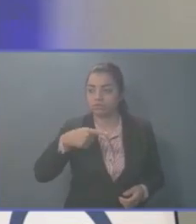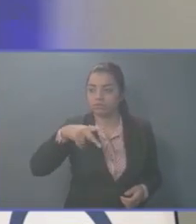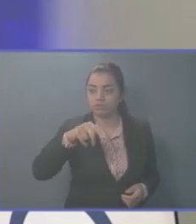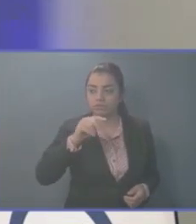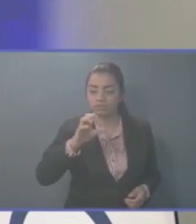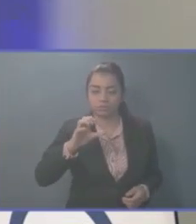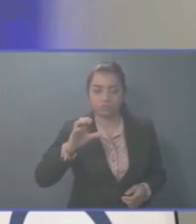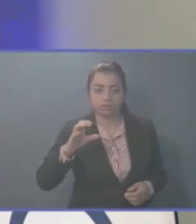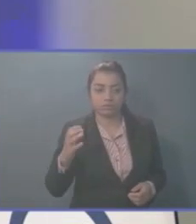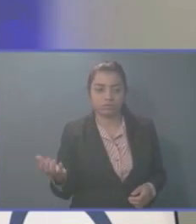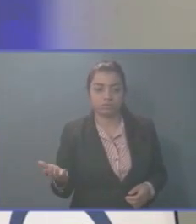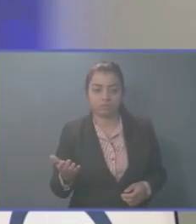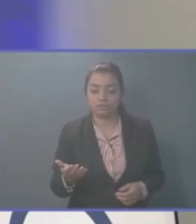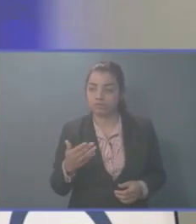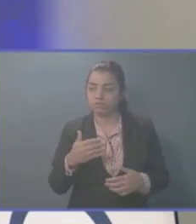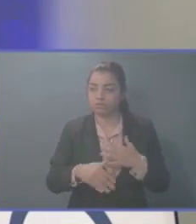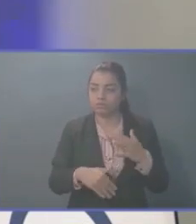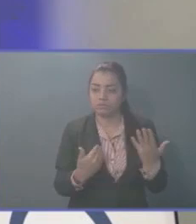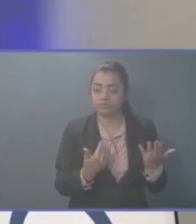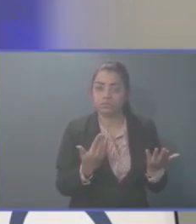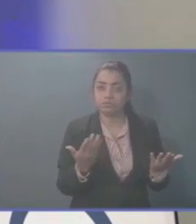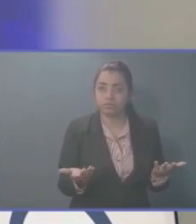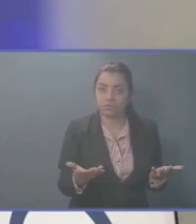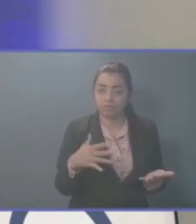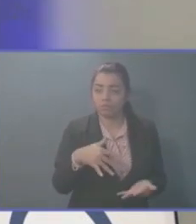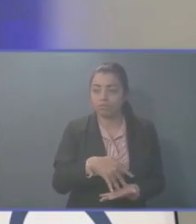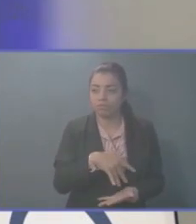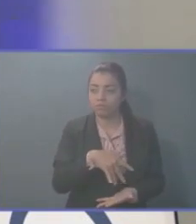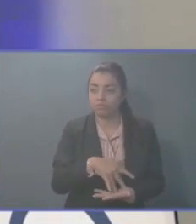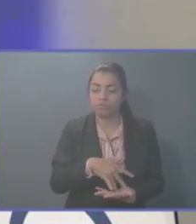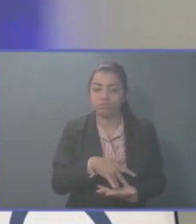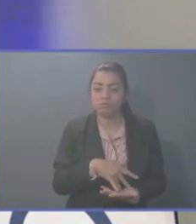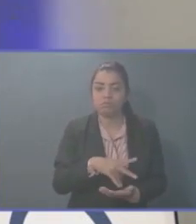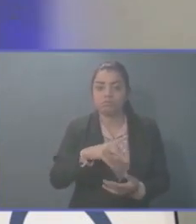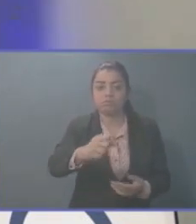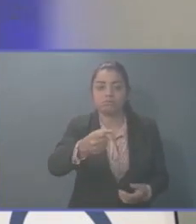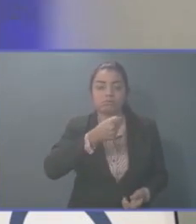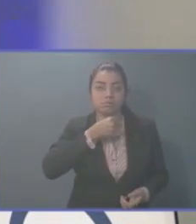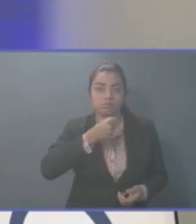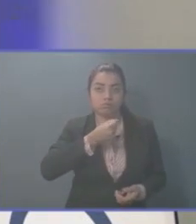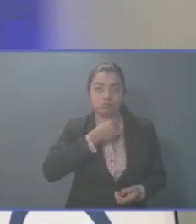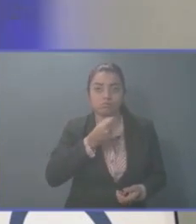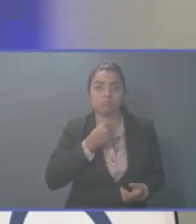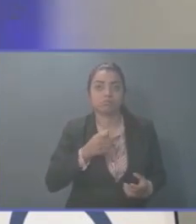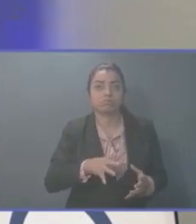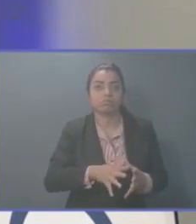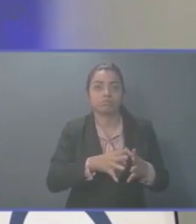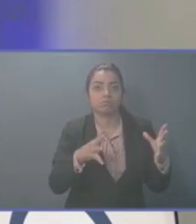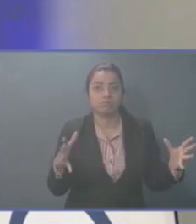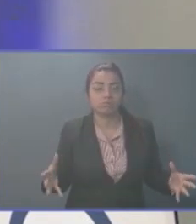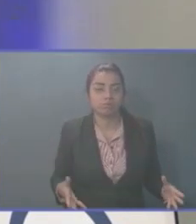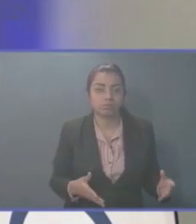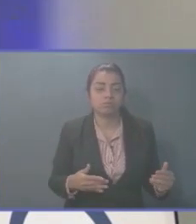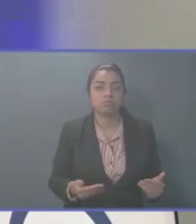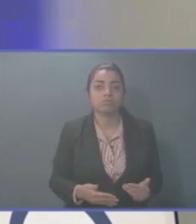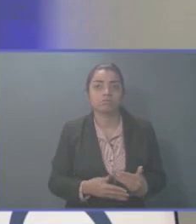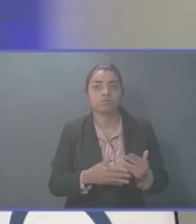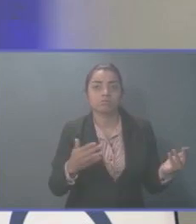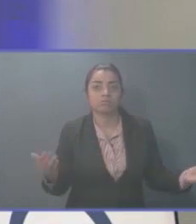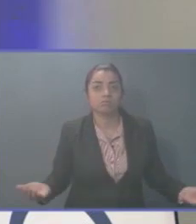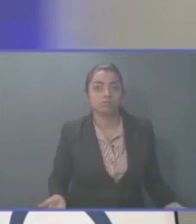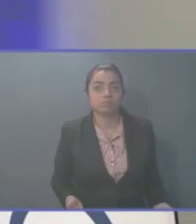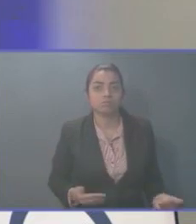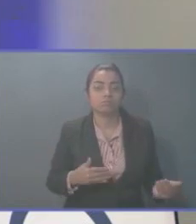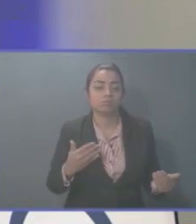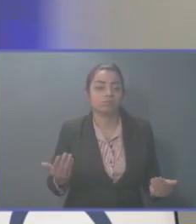que ampliaran la información. Cuando ya se amplía la información, uno va identificando justamente qué rubros o